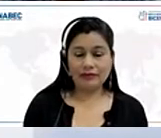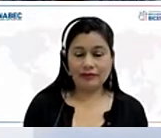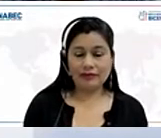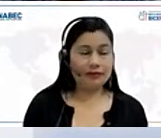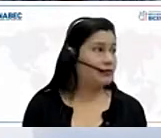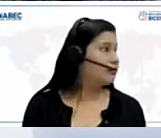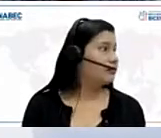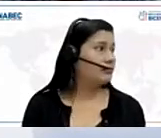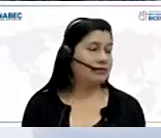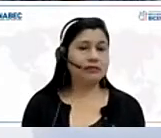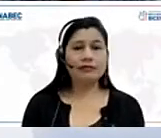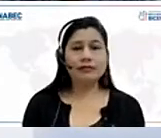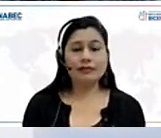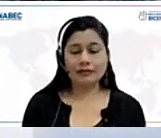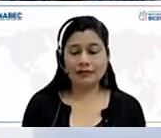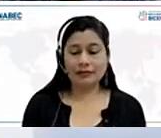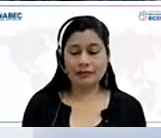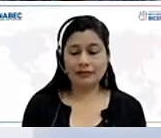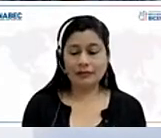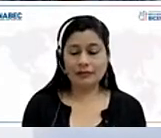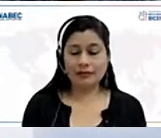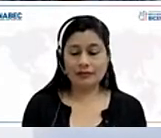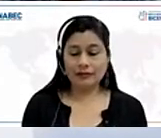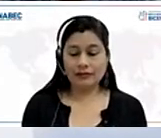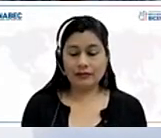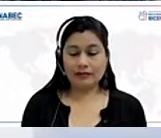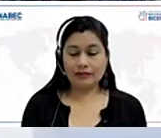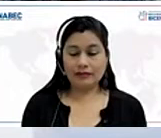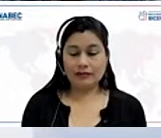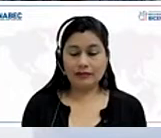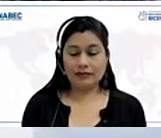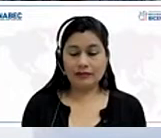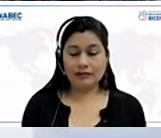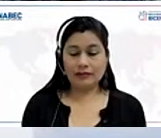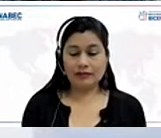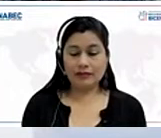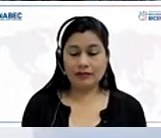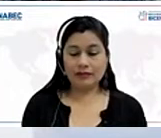caso de lo que es la beca Next. Para una segunda carrera es posible, ¿no? Sin embargo,